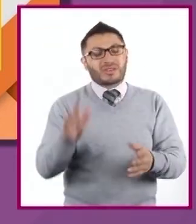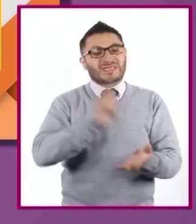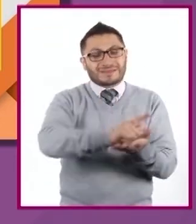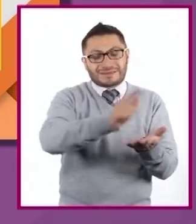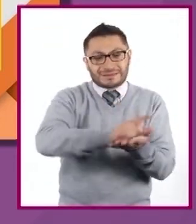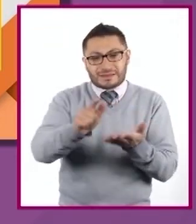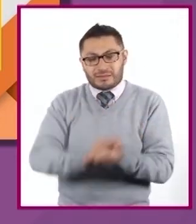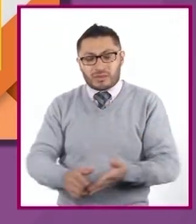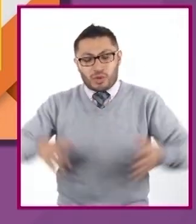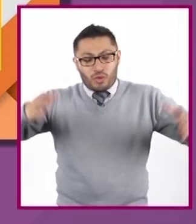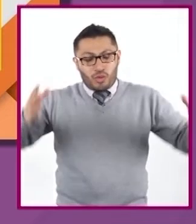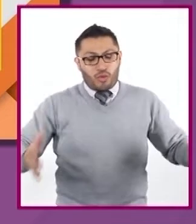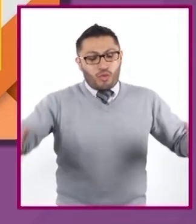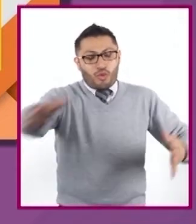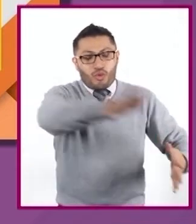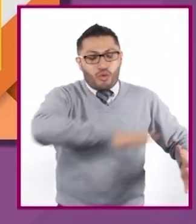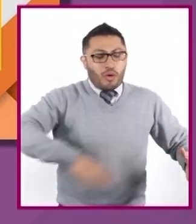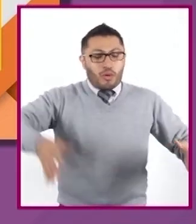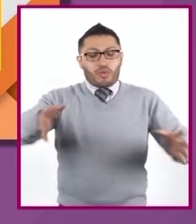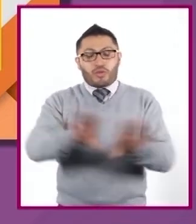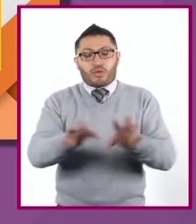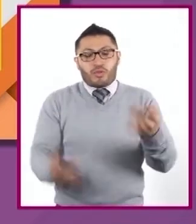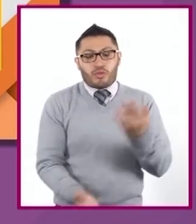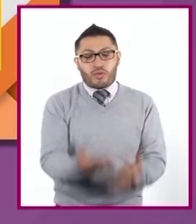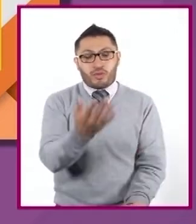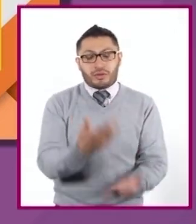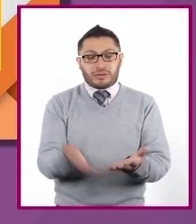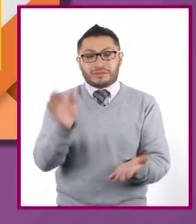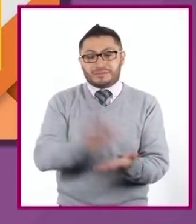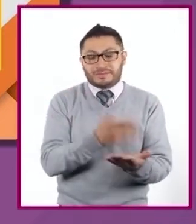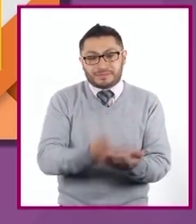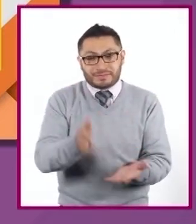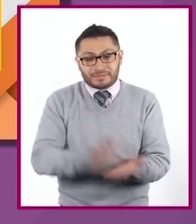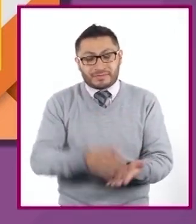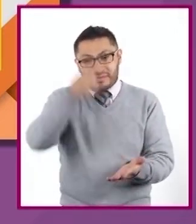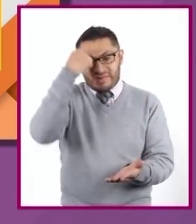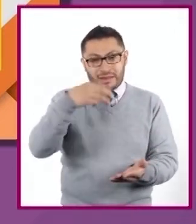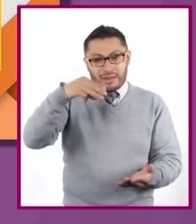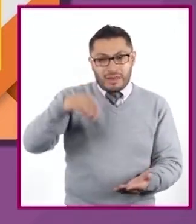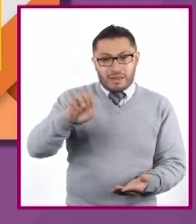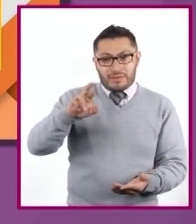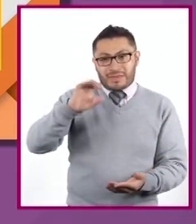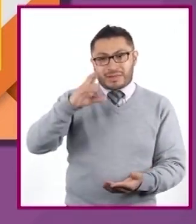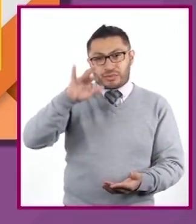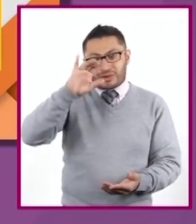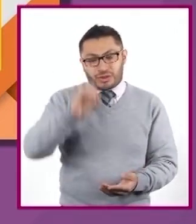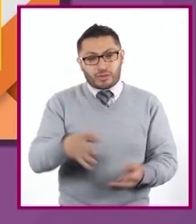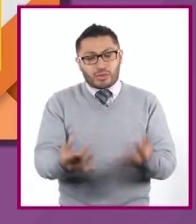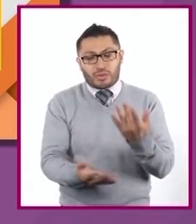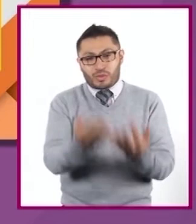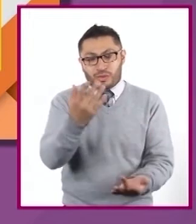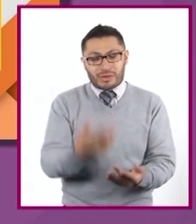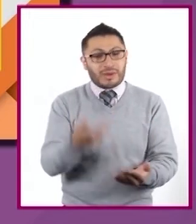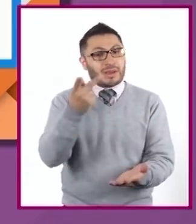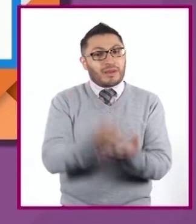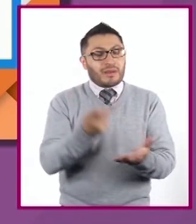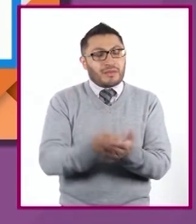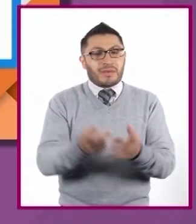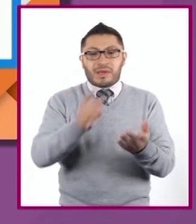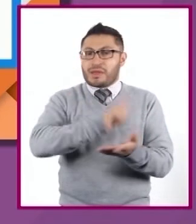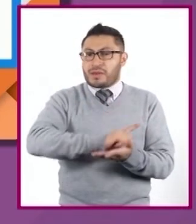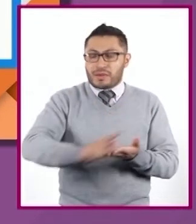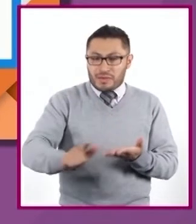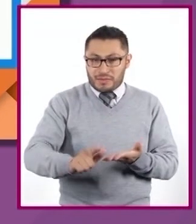grandes tinas y finalmente se tostaba en planchas para quemar el mercurio que quedaba y se obtenía la plata pura.